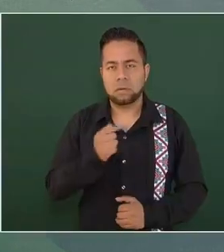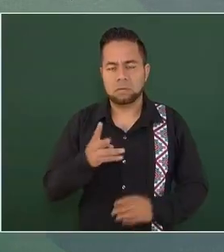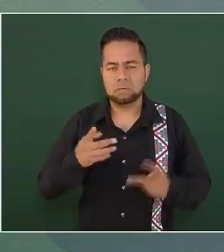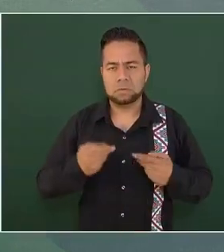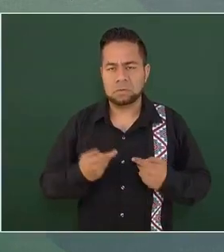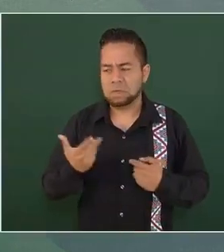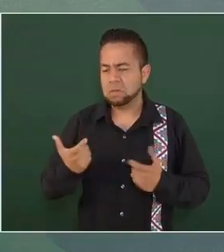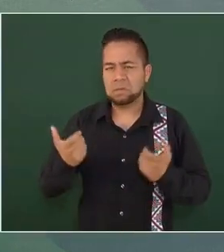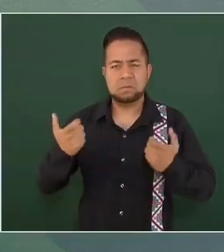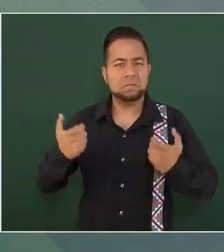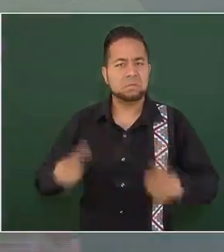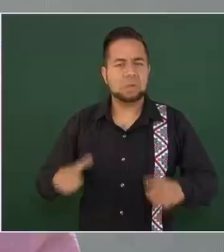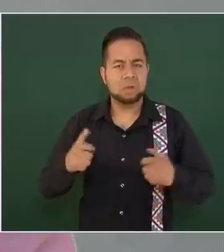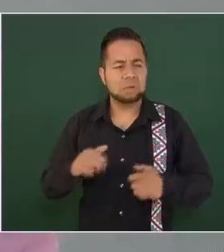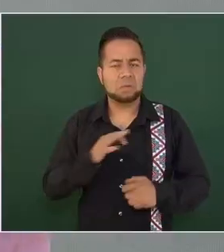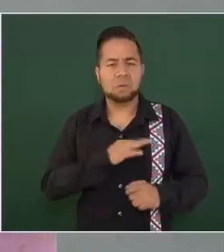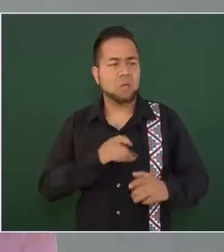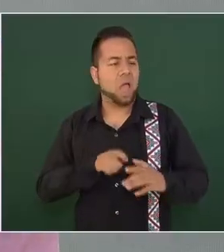dinero en la cárcel,